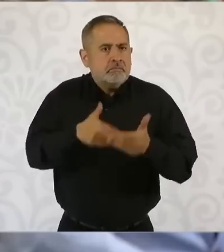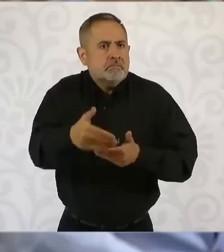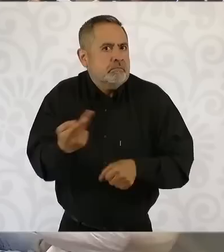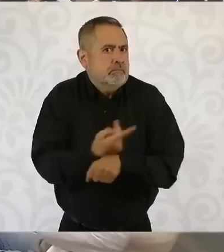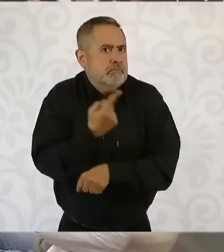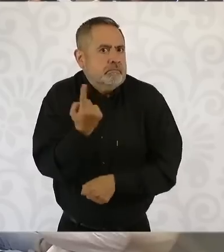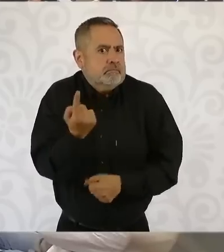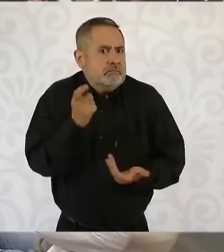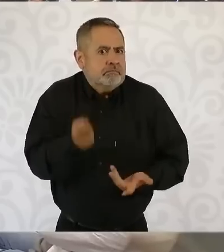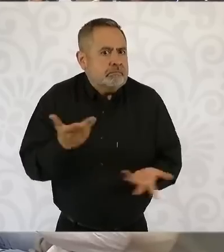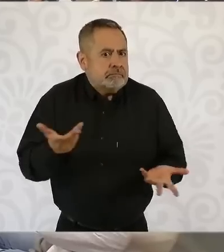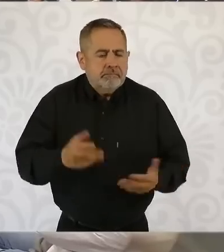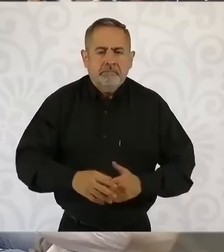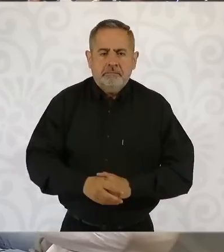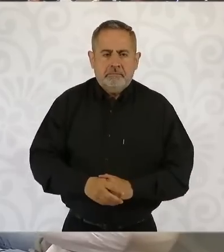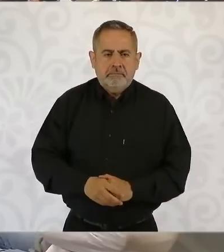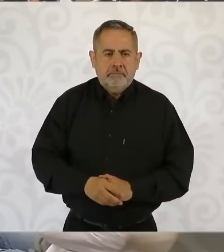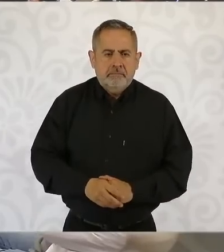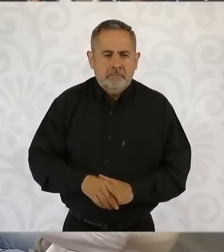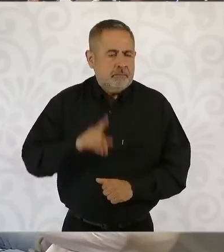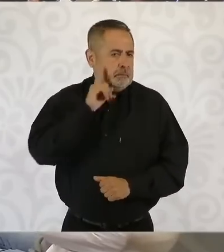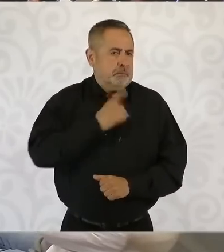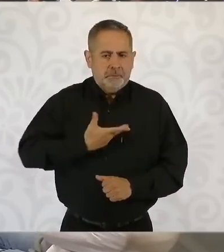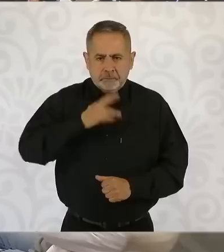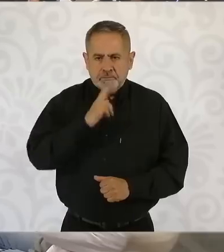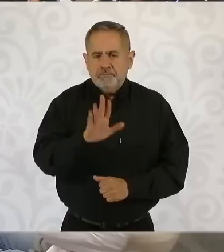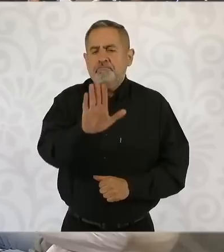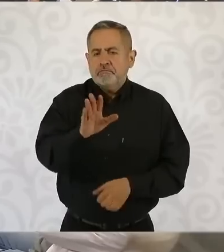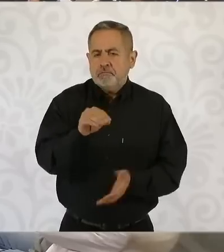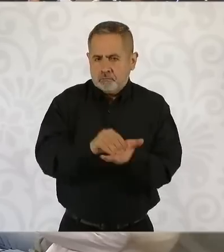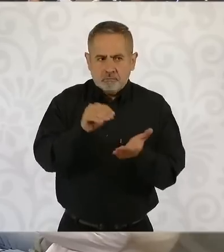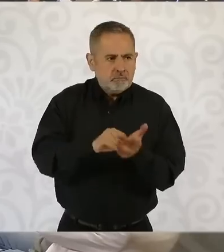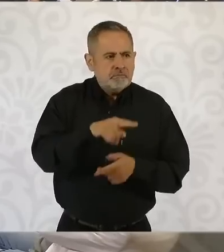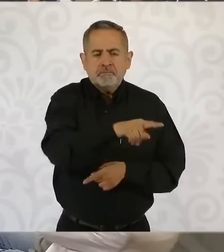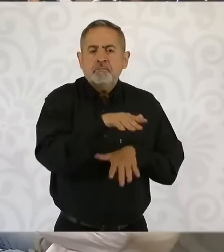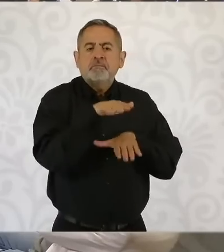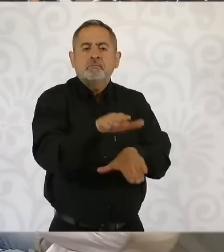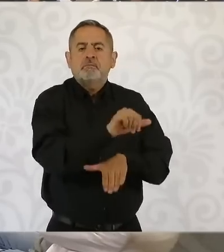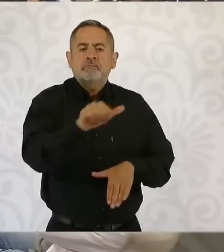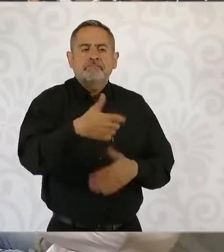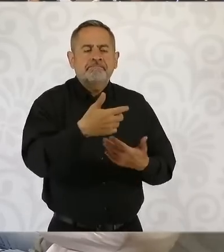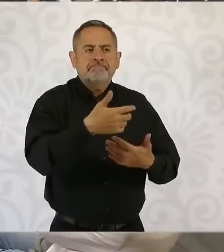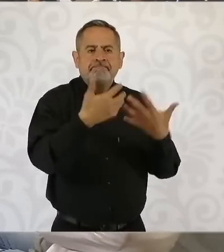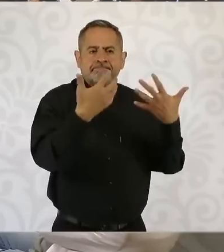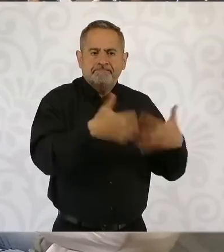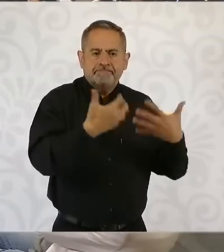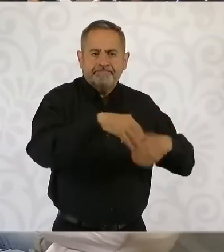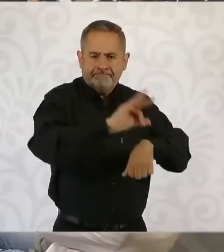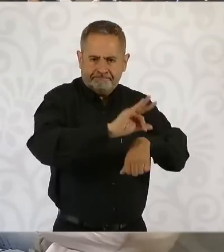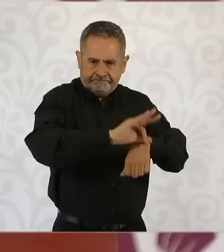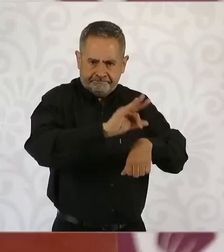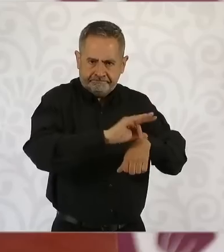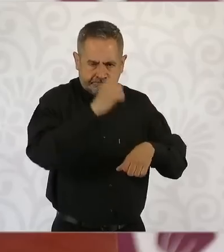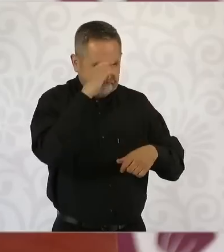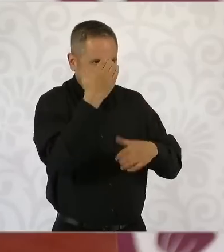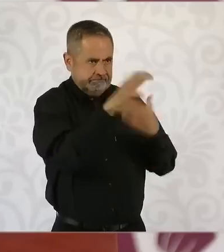paso. Estamos todavía trabajando sobre industria farmacéutica para fortalecer la inversión en México